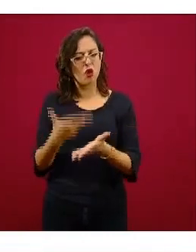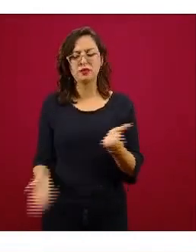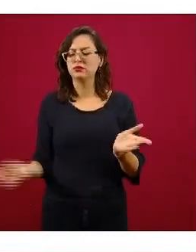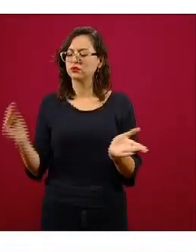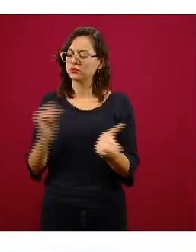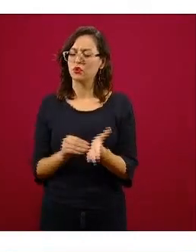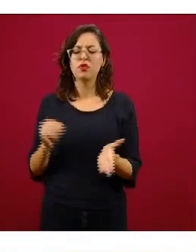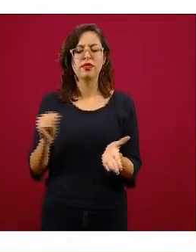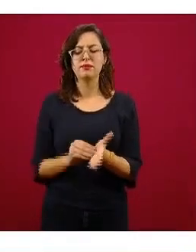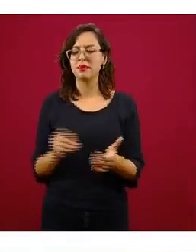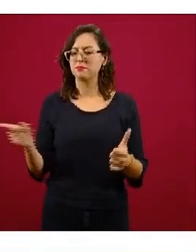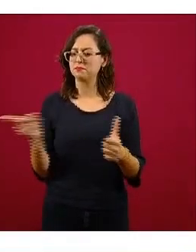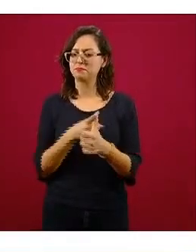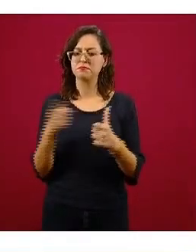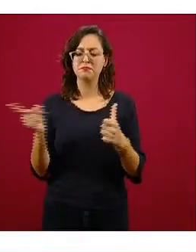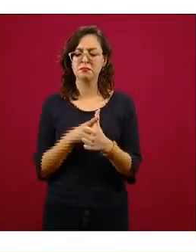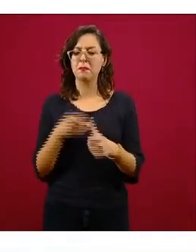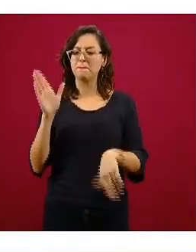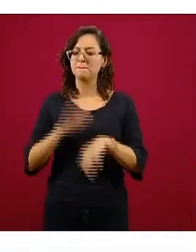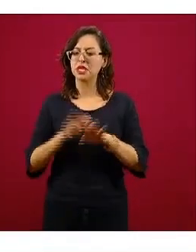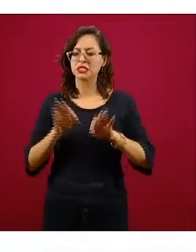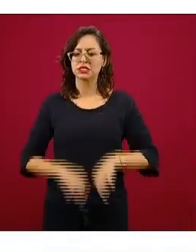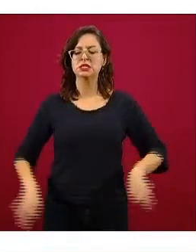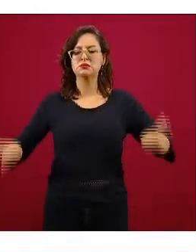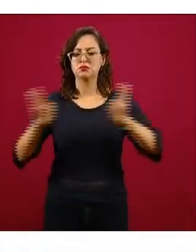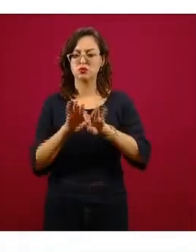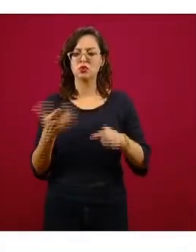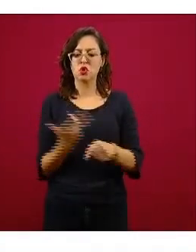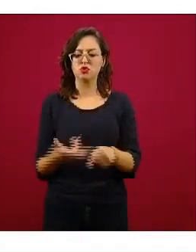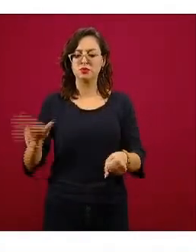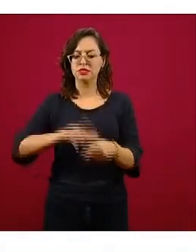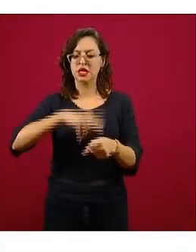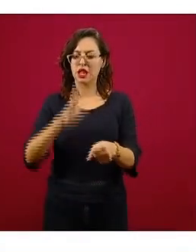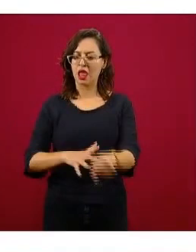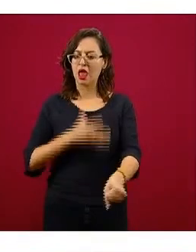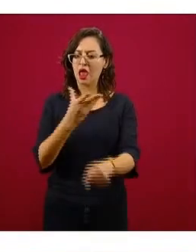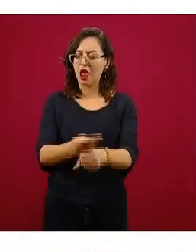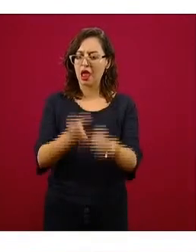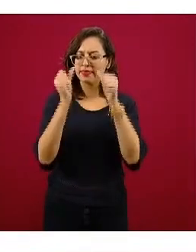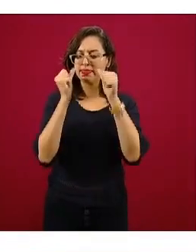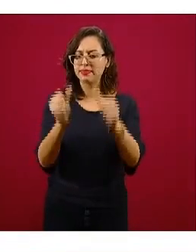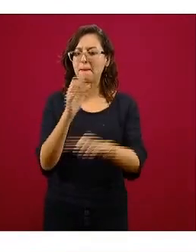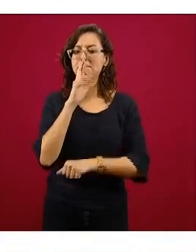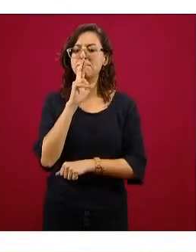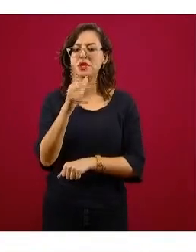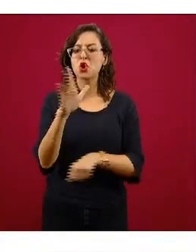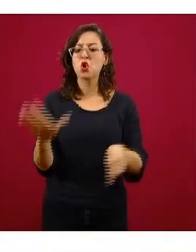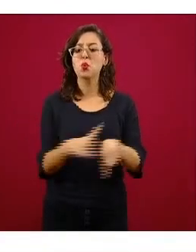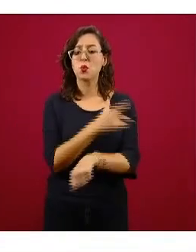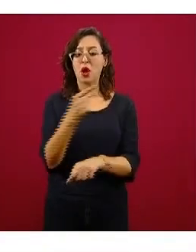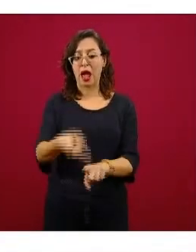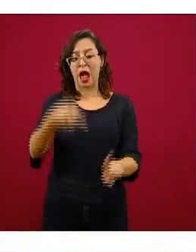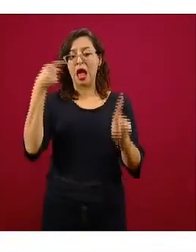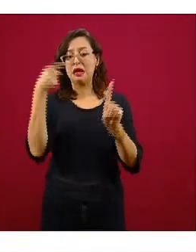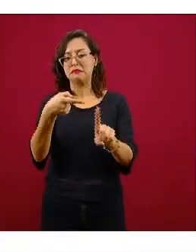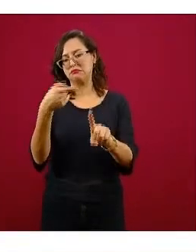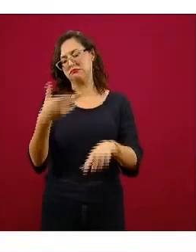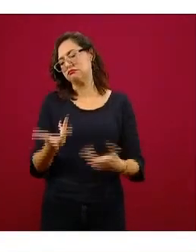la prioridad de reforzar el componente de atención hospitalaria. ¿Por qué? Pues porque ahí está el